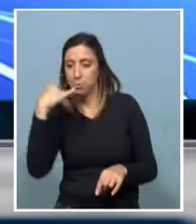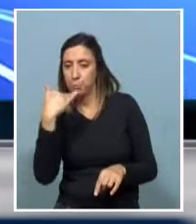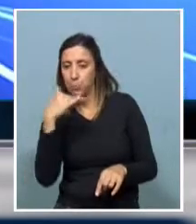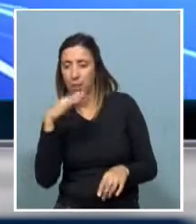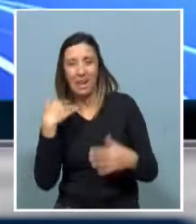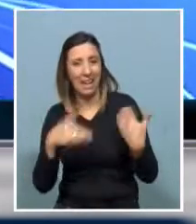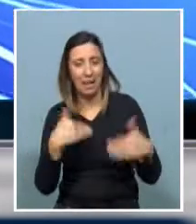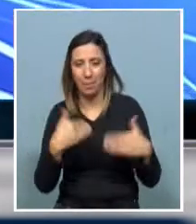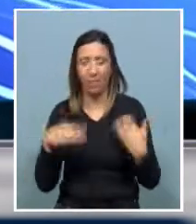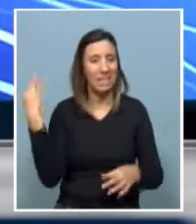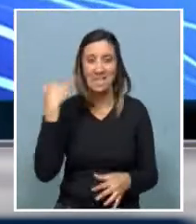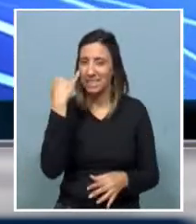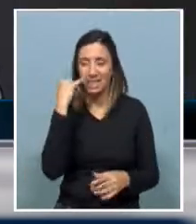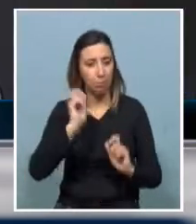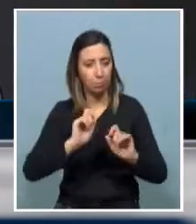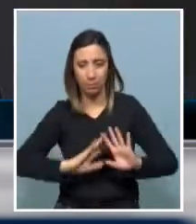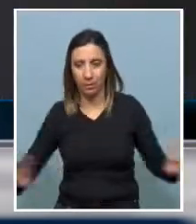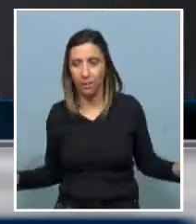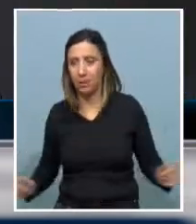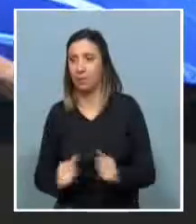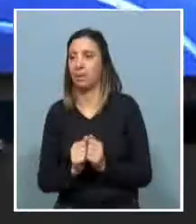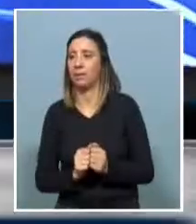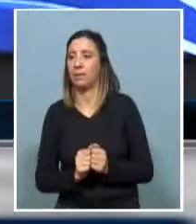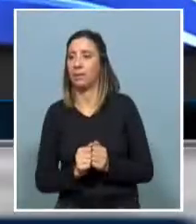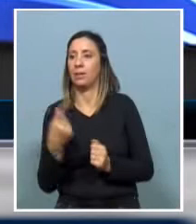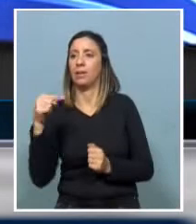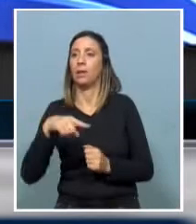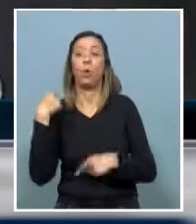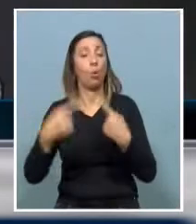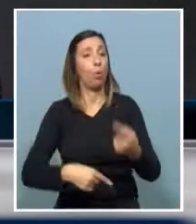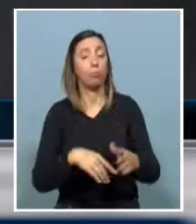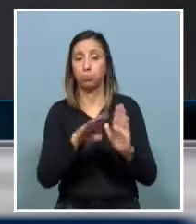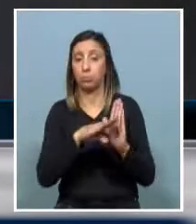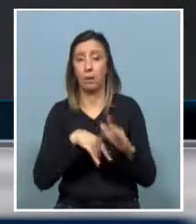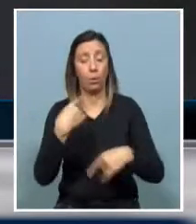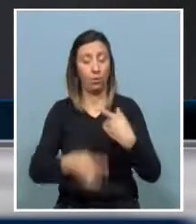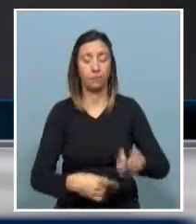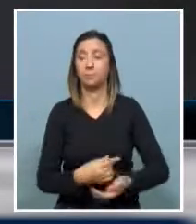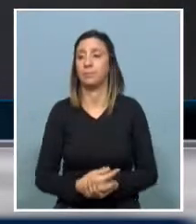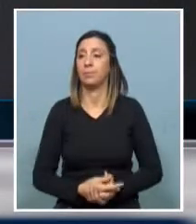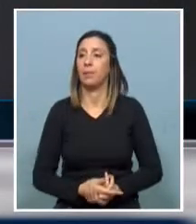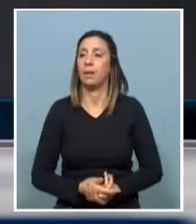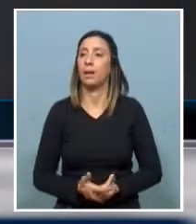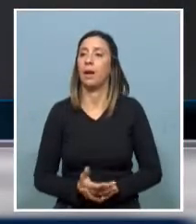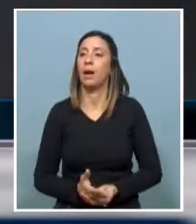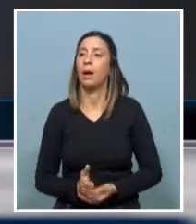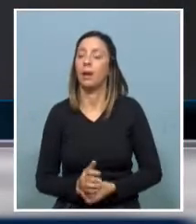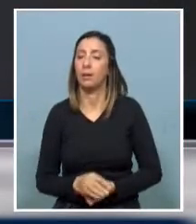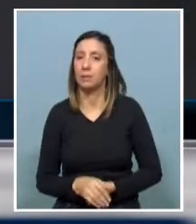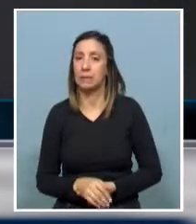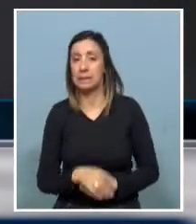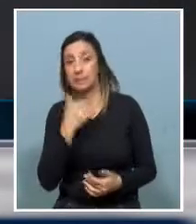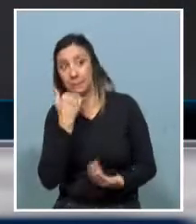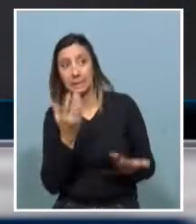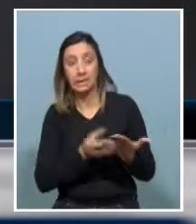Obra Pública e Infraestructura, porque ya tengo que entregar, está la pantalla caliente, pero hay que seguir con la programación de Canal 13. Vamos a hacer lo posible. Cerramos. Igualar al